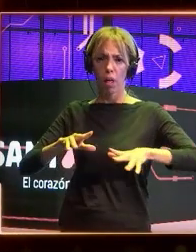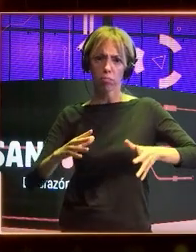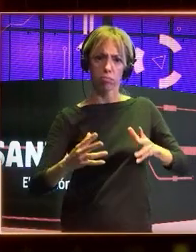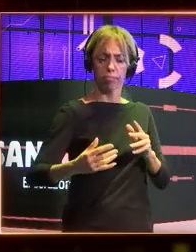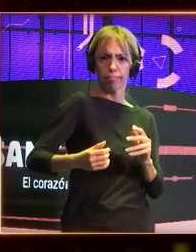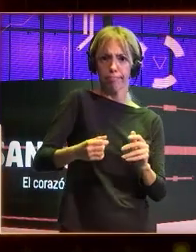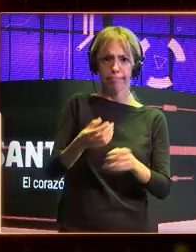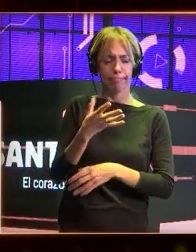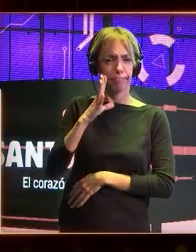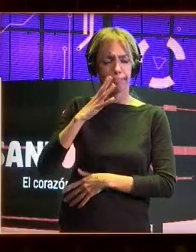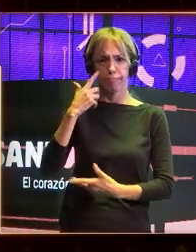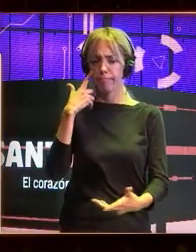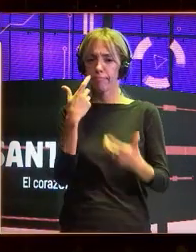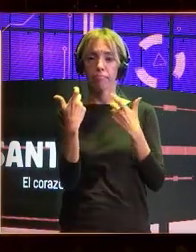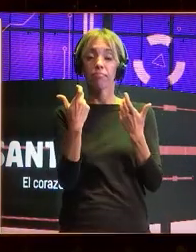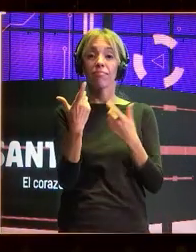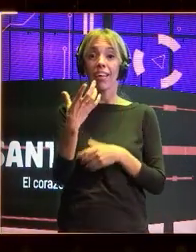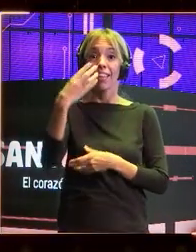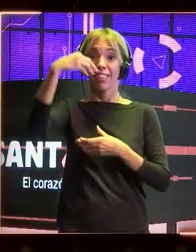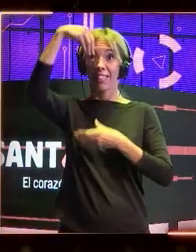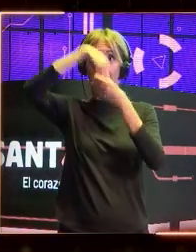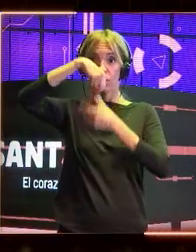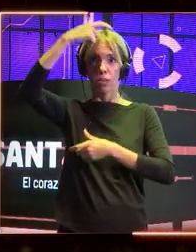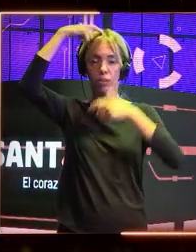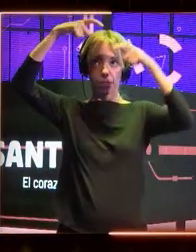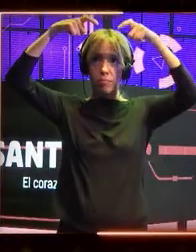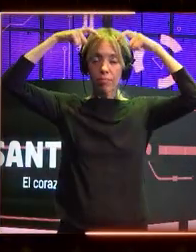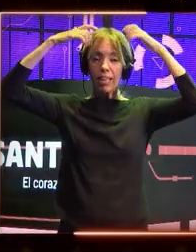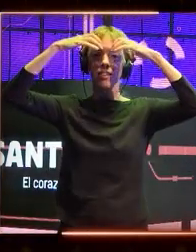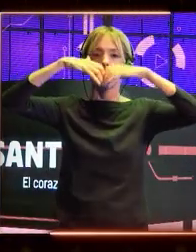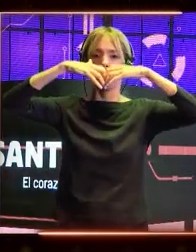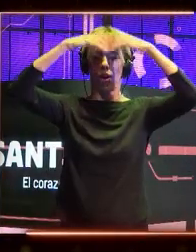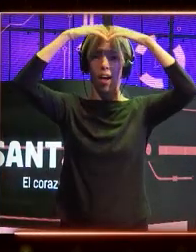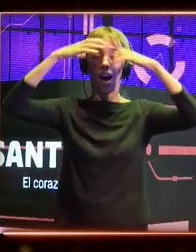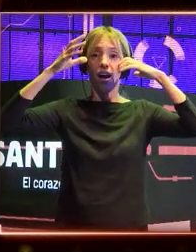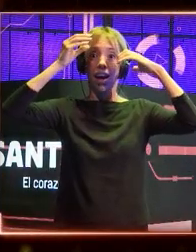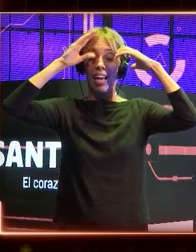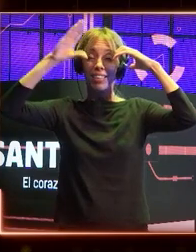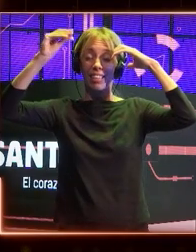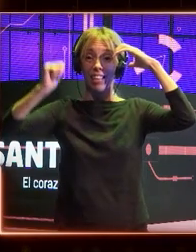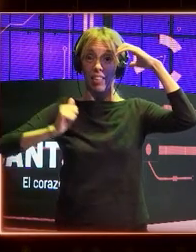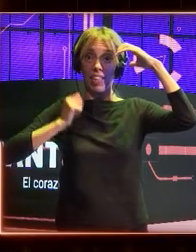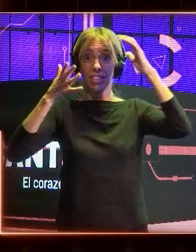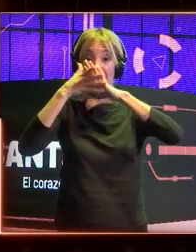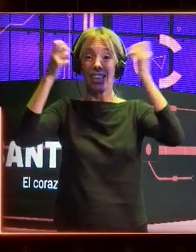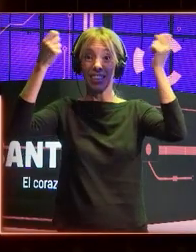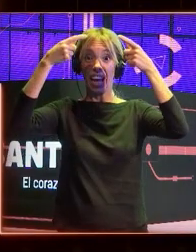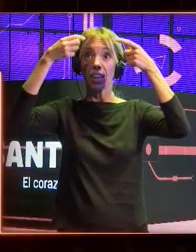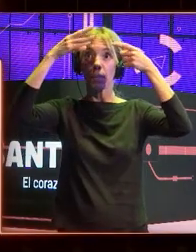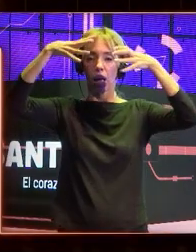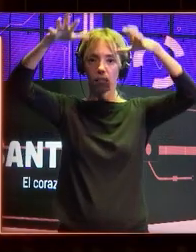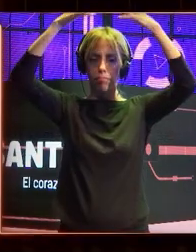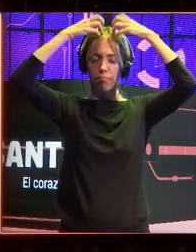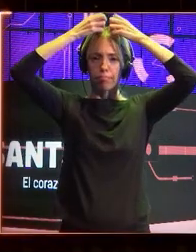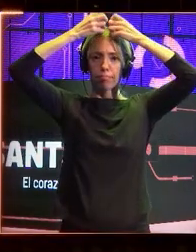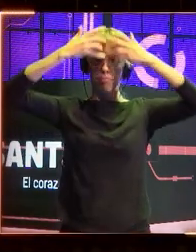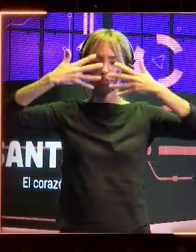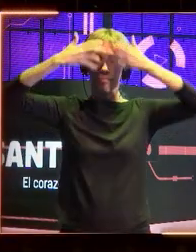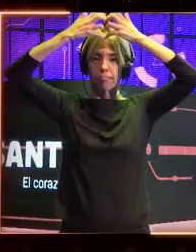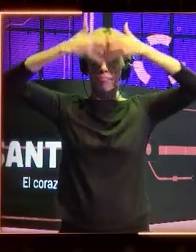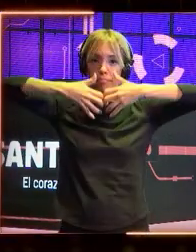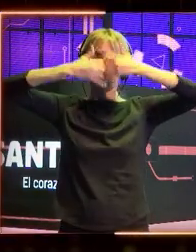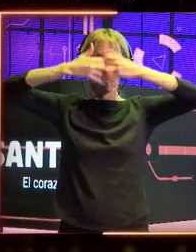con unas capacidades espectaculares y se le ha metido encima como cerebro artificial a la Inteligencia artificial al chat gpt que se está desarrollando y